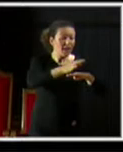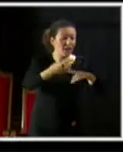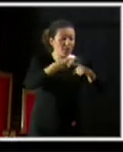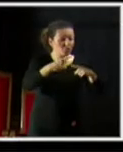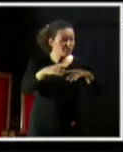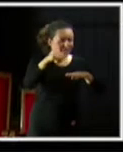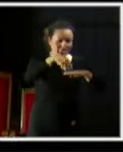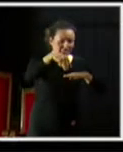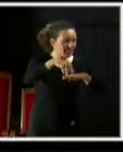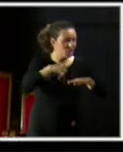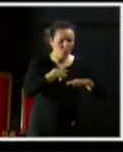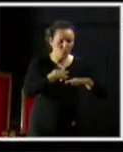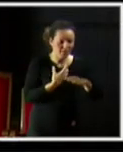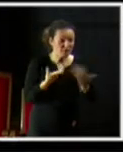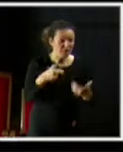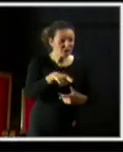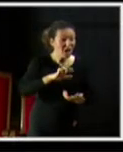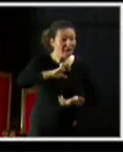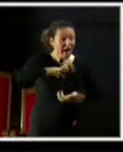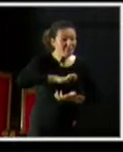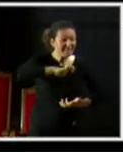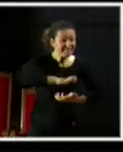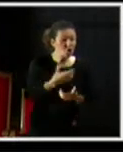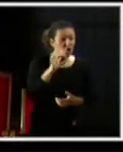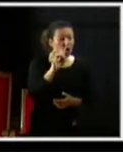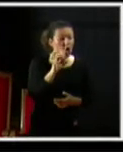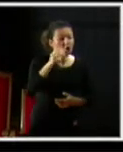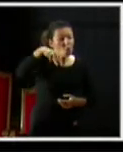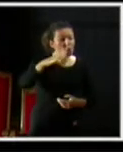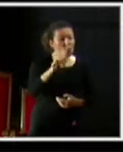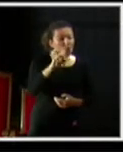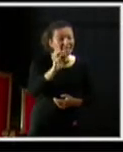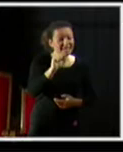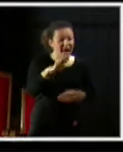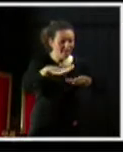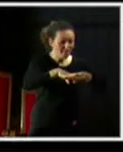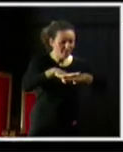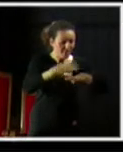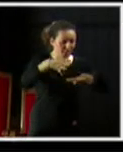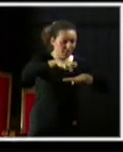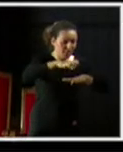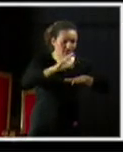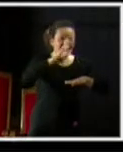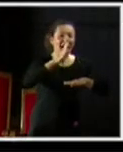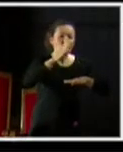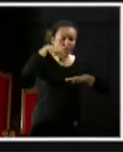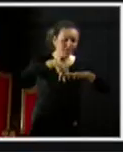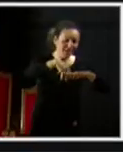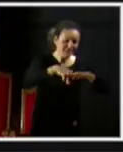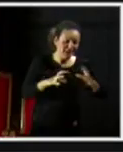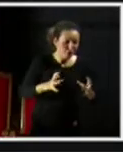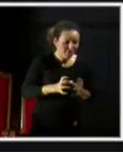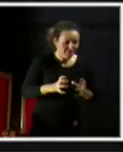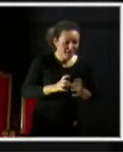concepto no lleva al de presión la presión osmótica en la que hay que ejercer para evitar este paso natural de agua desde la disolución más diluida a la más